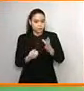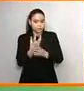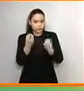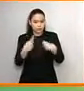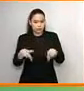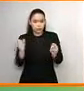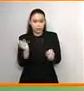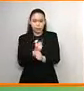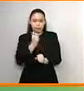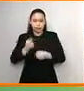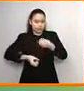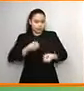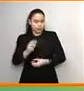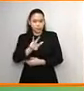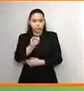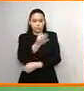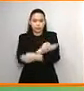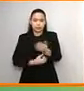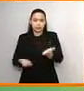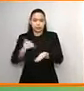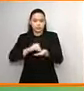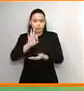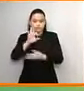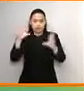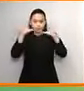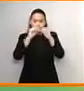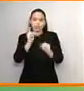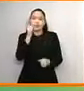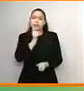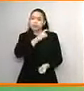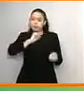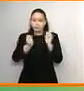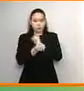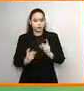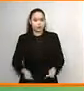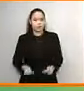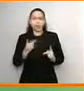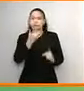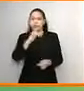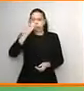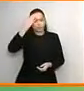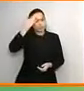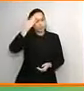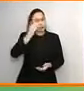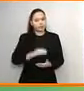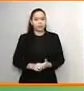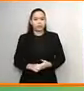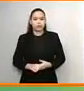de las 3 de la tarde y nuevamente a las 9 de la noche. Loto te da vida y tu suerte lo sabe.